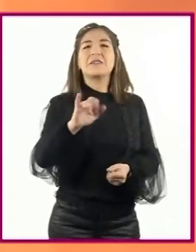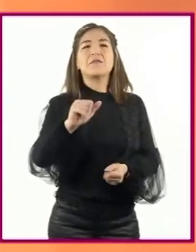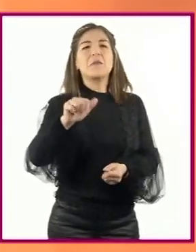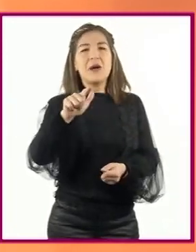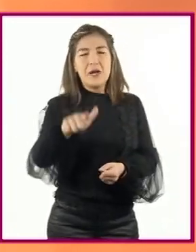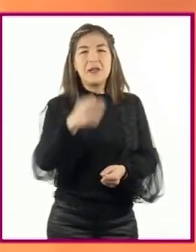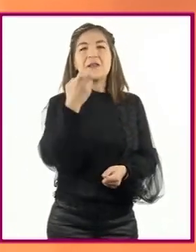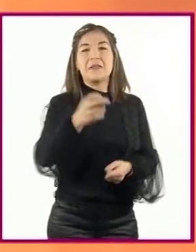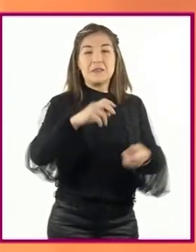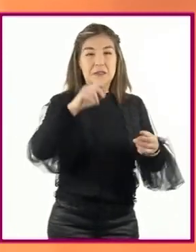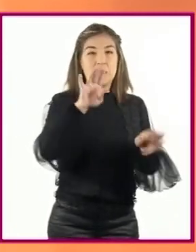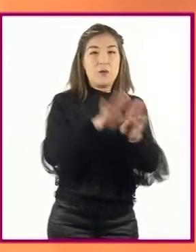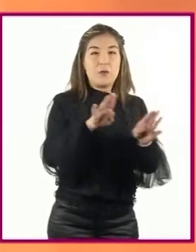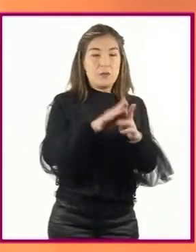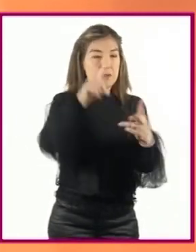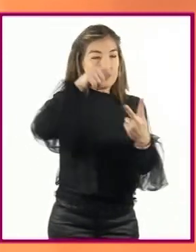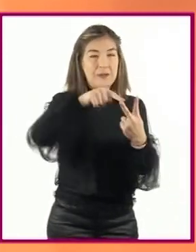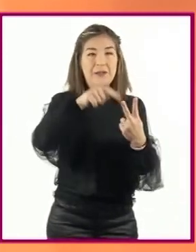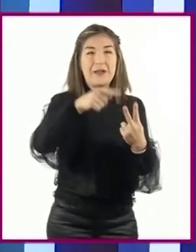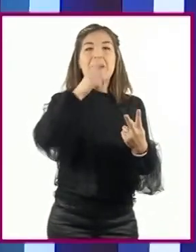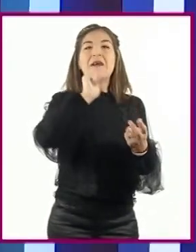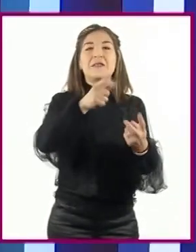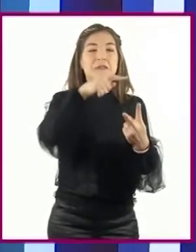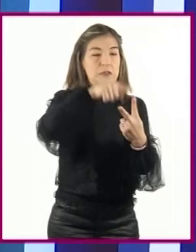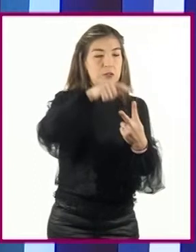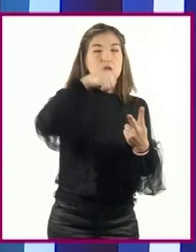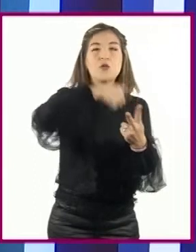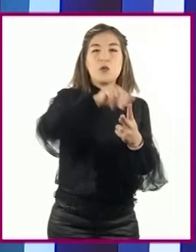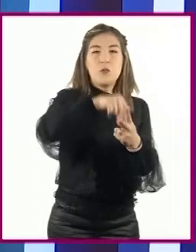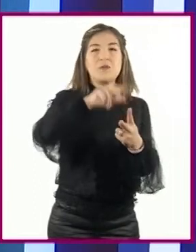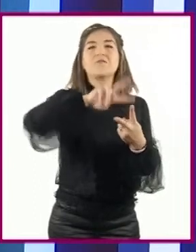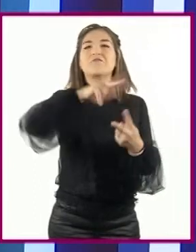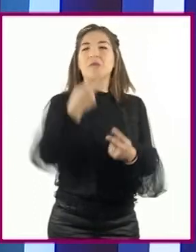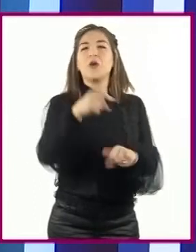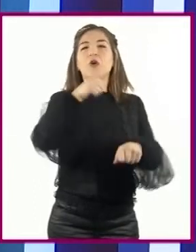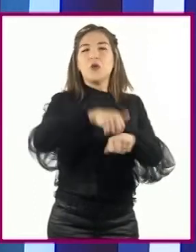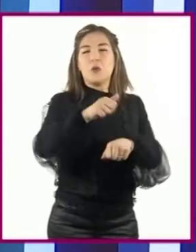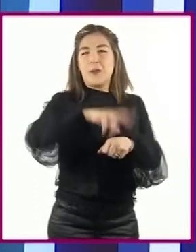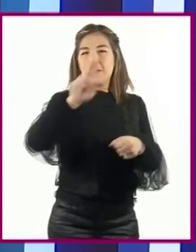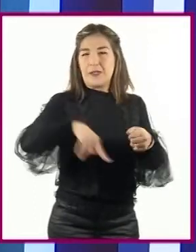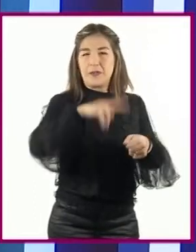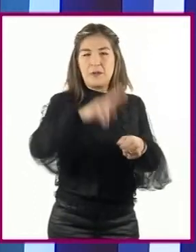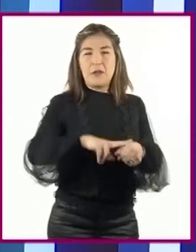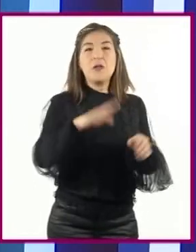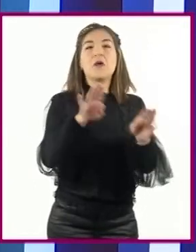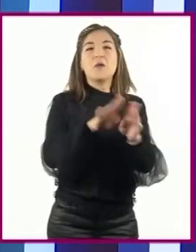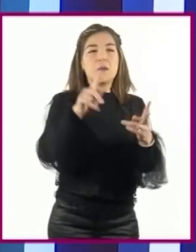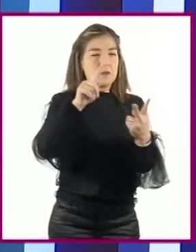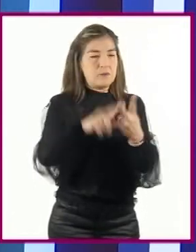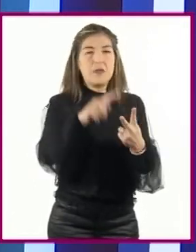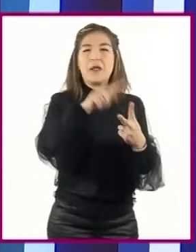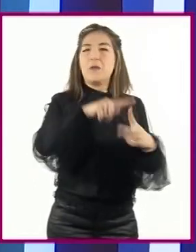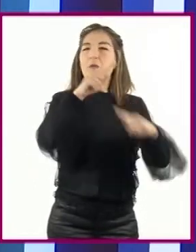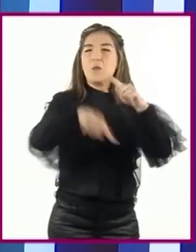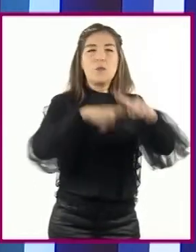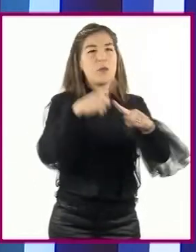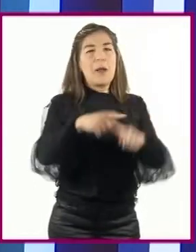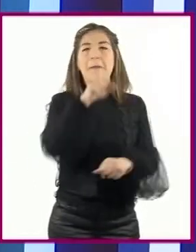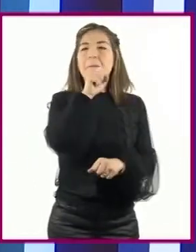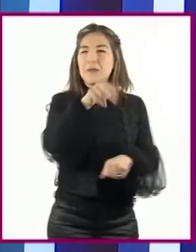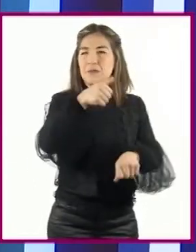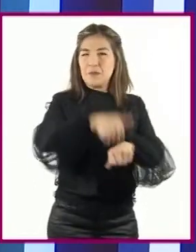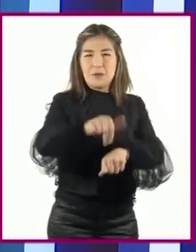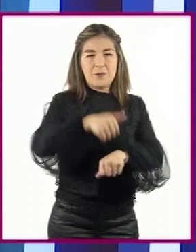convertir al divisor en un número natural. Para ello, se multiplica tanto el divisor como el dividendo por la